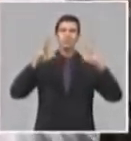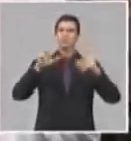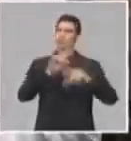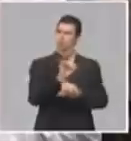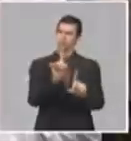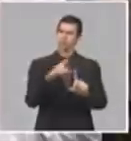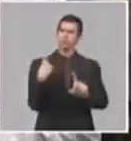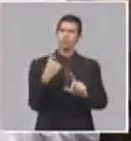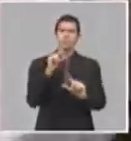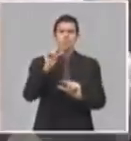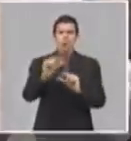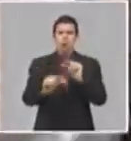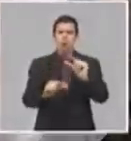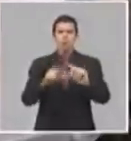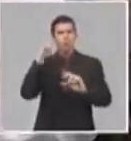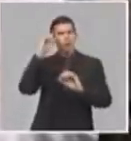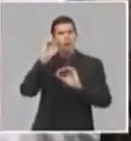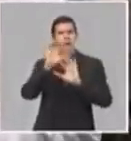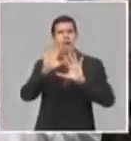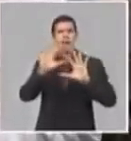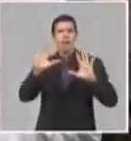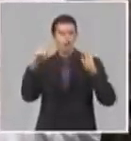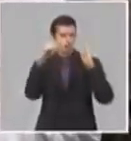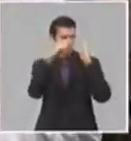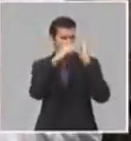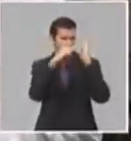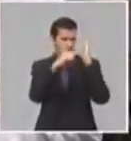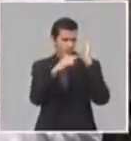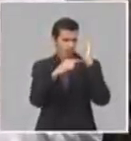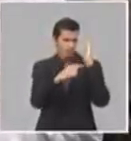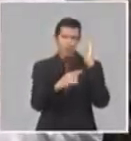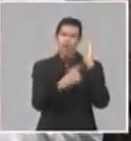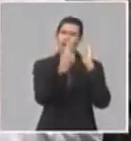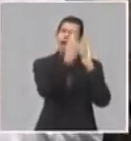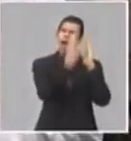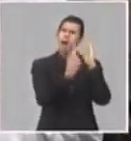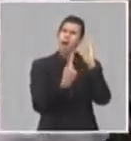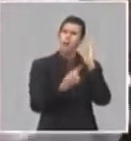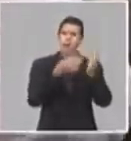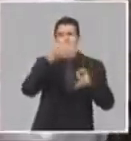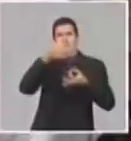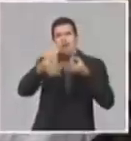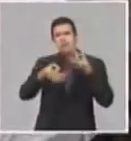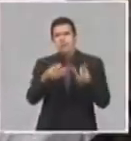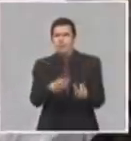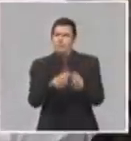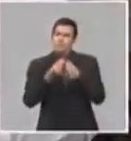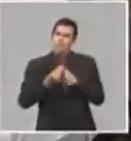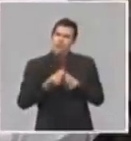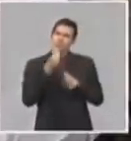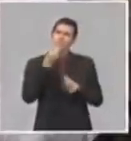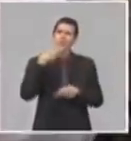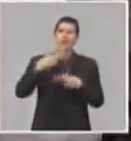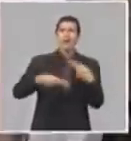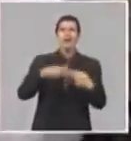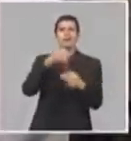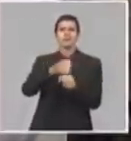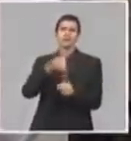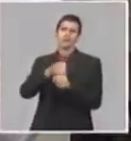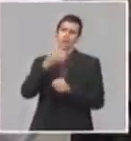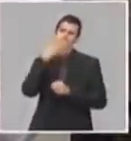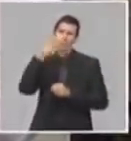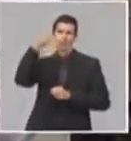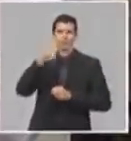celeridad y darle a la economía un impulso. Y bueno, reafirmar la idea de que hay